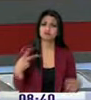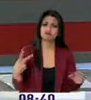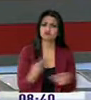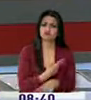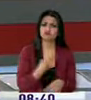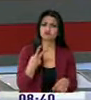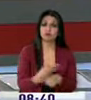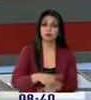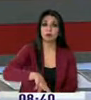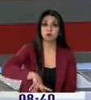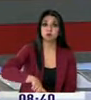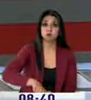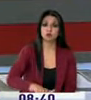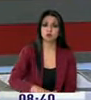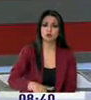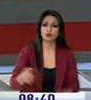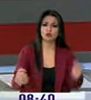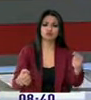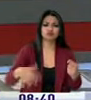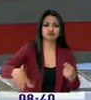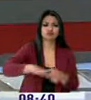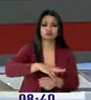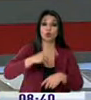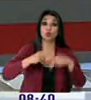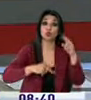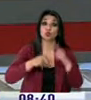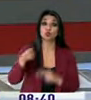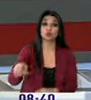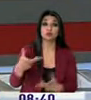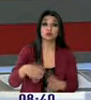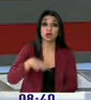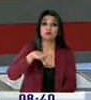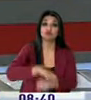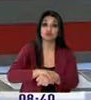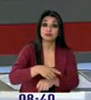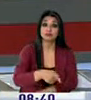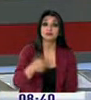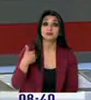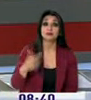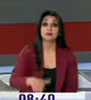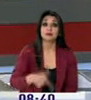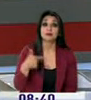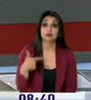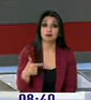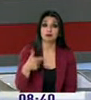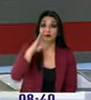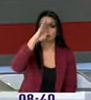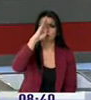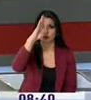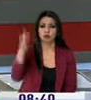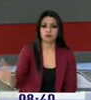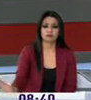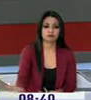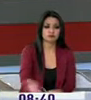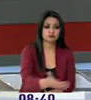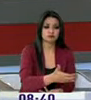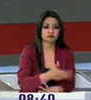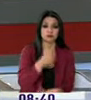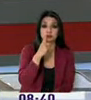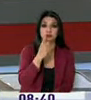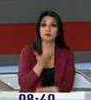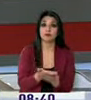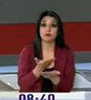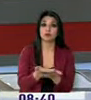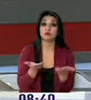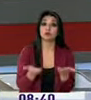banda dedicada al robo de maquinaria y construcción. El sospechoso portaba un arma de fuego. La policía recuperó algunas evidencias